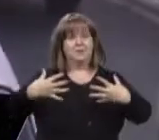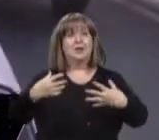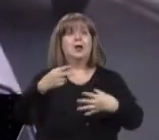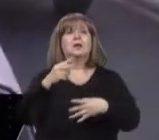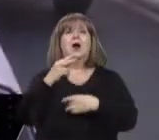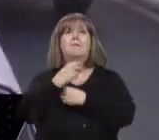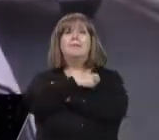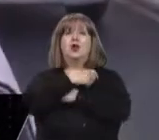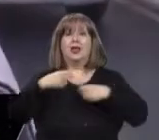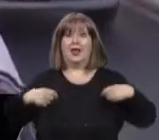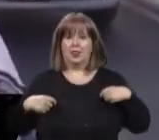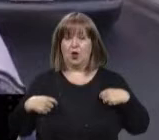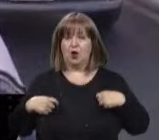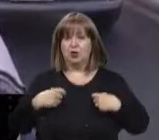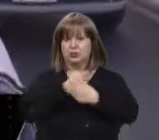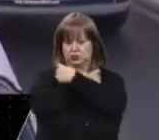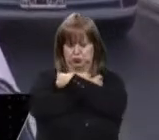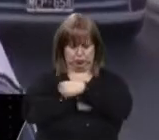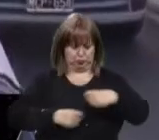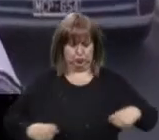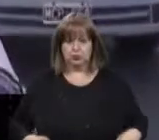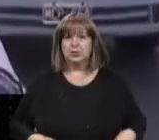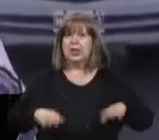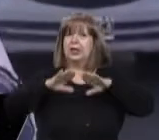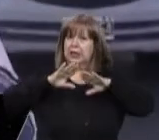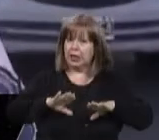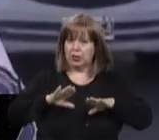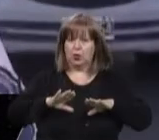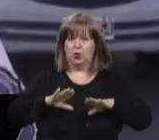principio no se quiere quedar ahí.